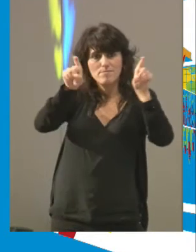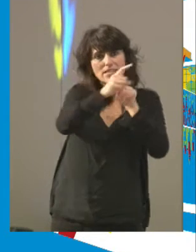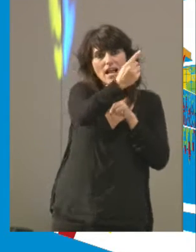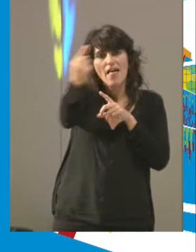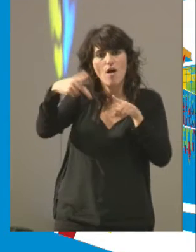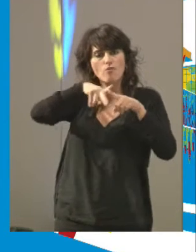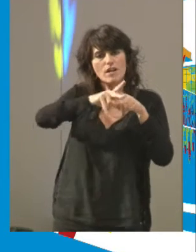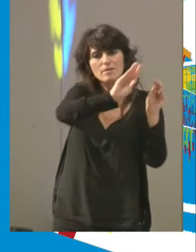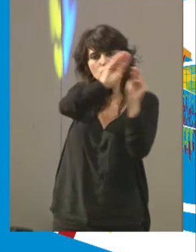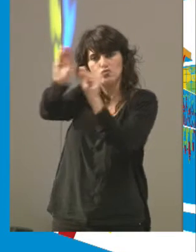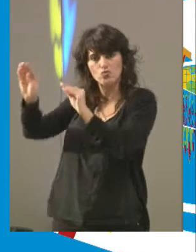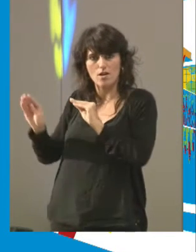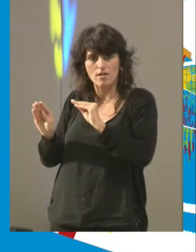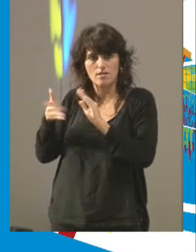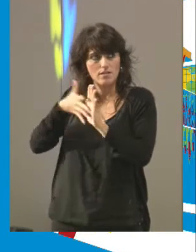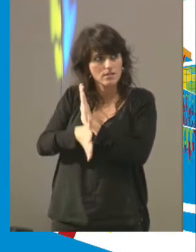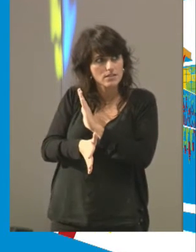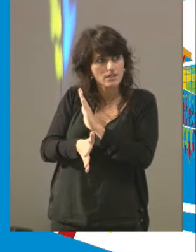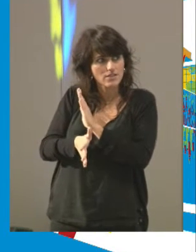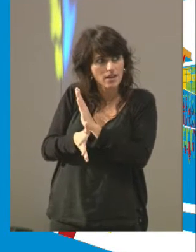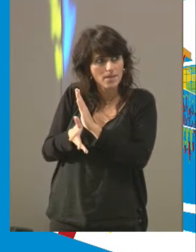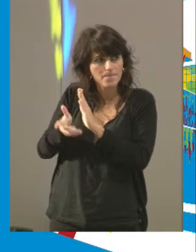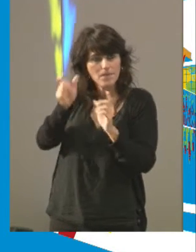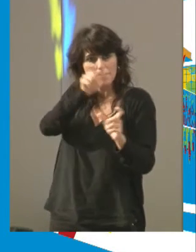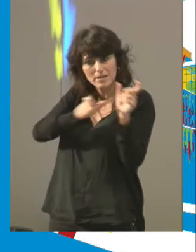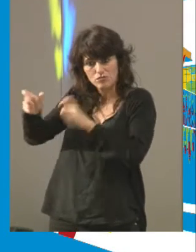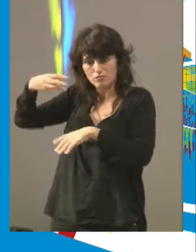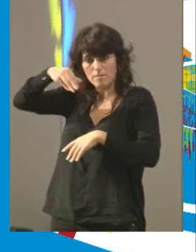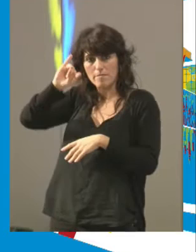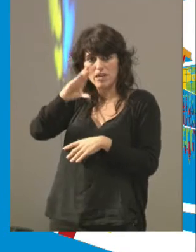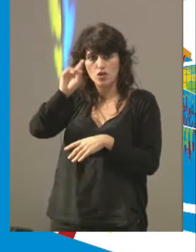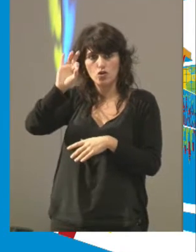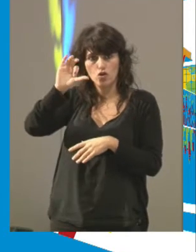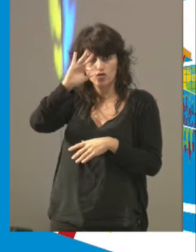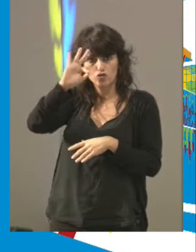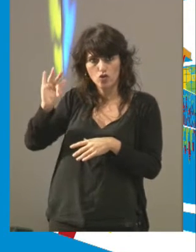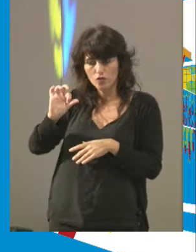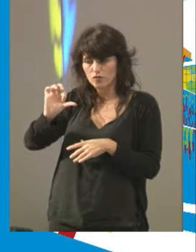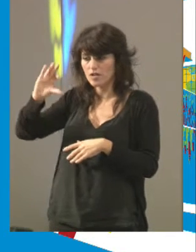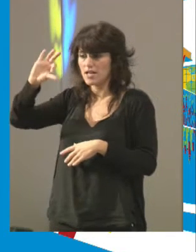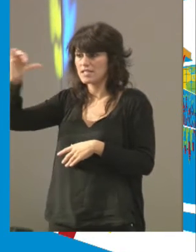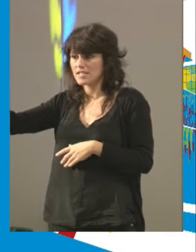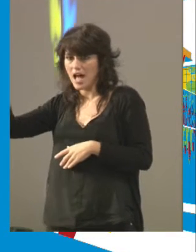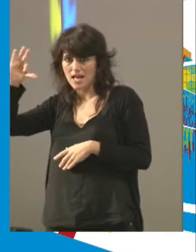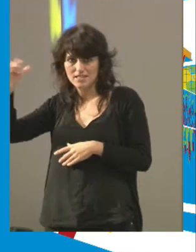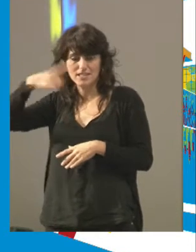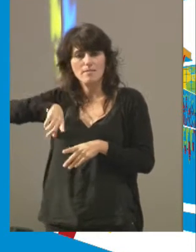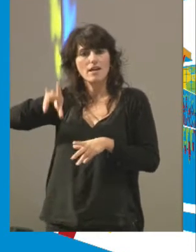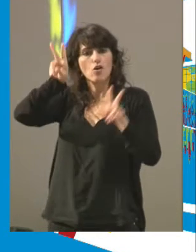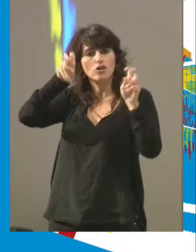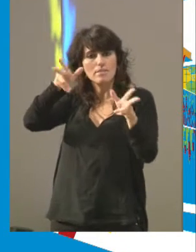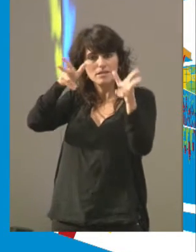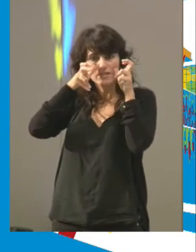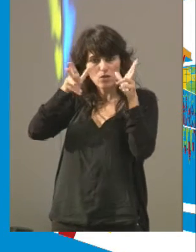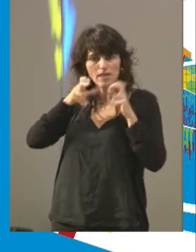su herramienta, y tienen herramientas pues de la gente de Microsoft, la gente de SaaS, luego tenemos para temas de